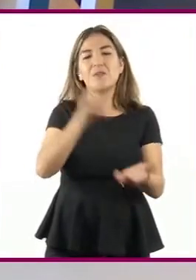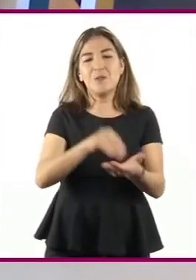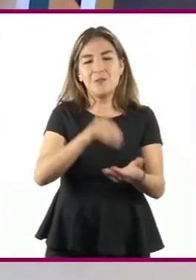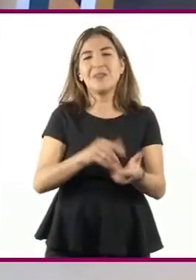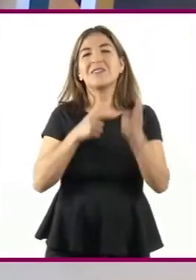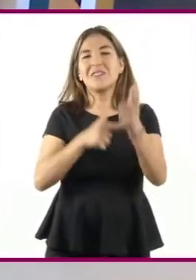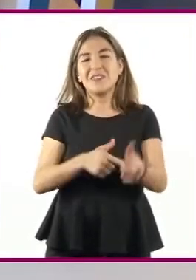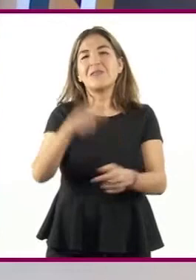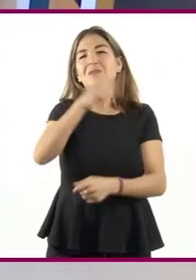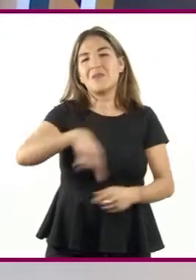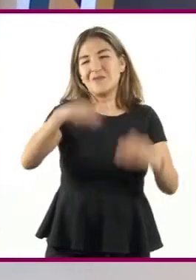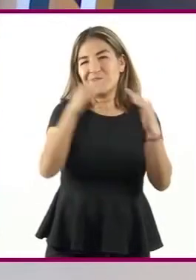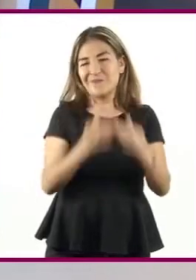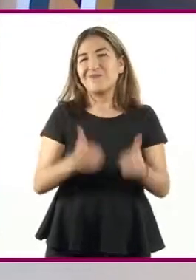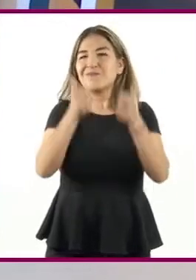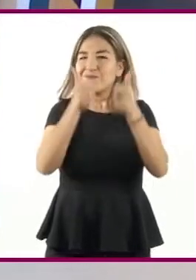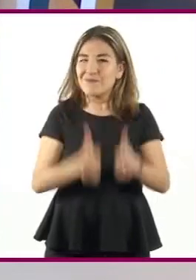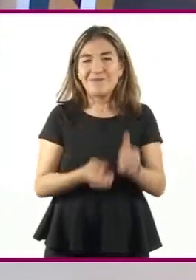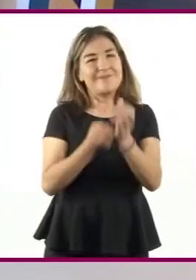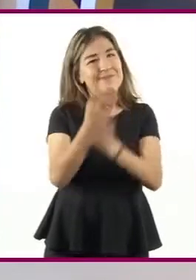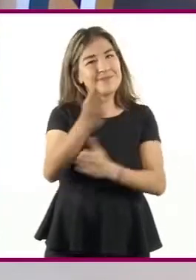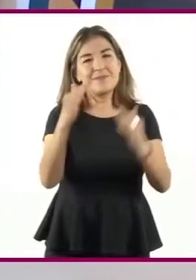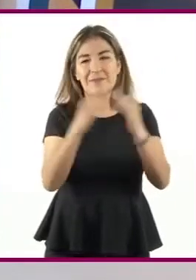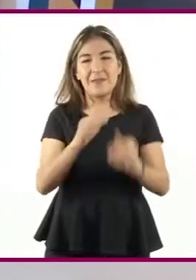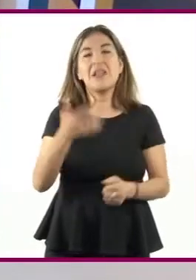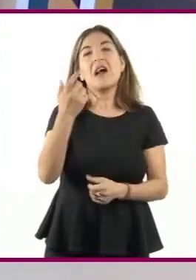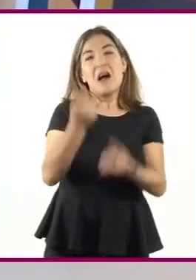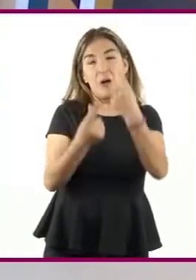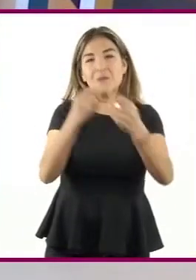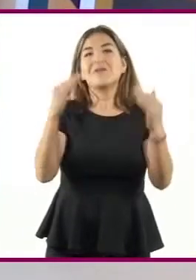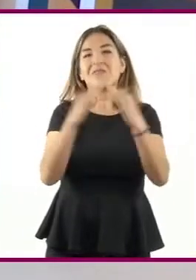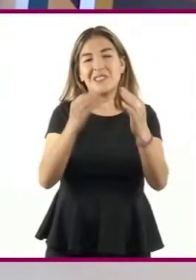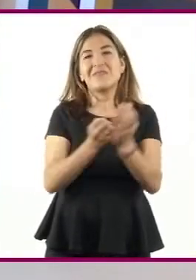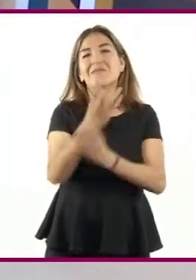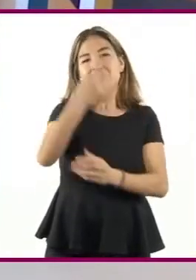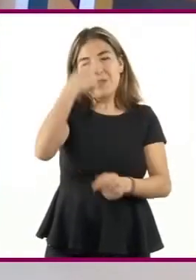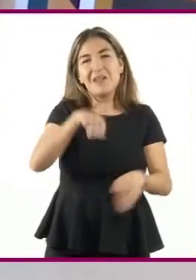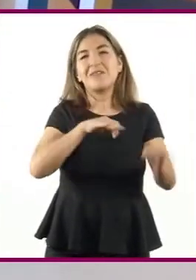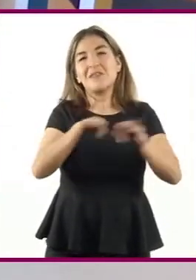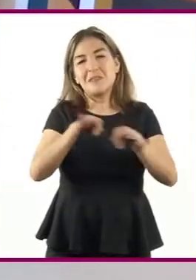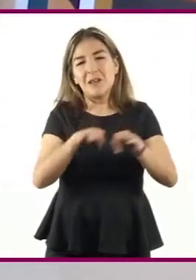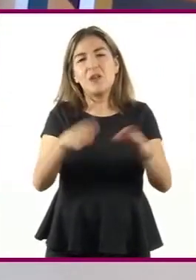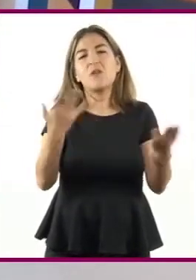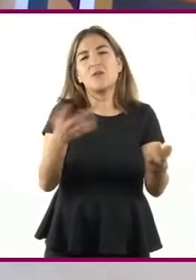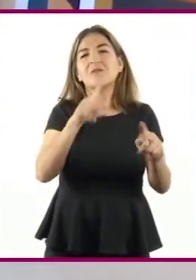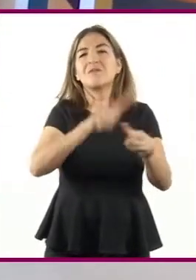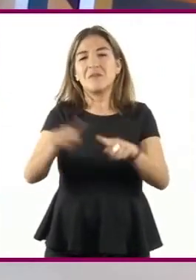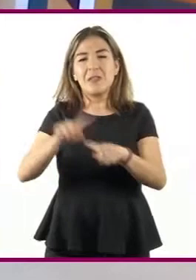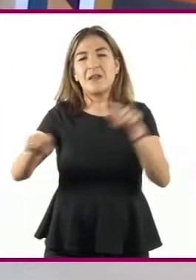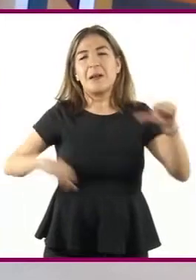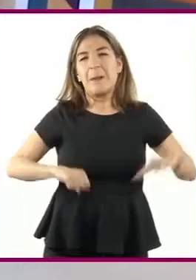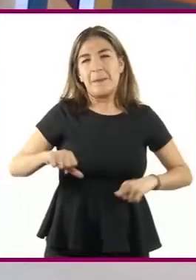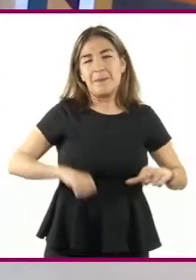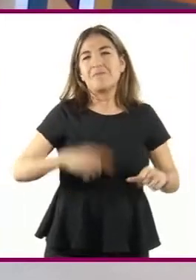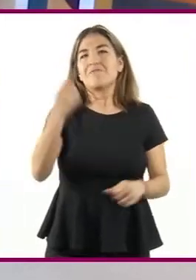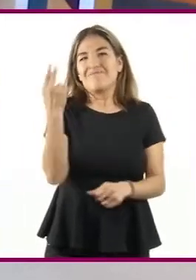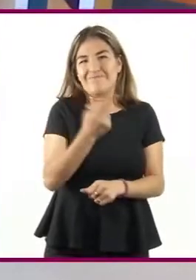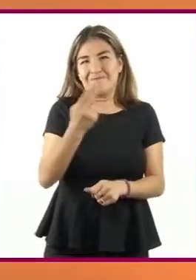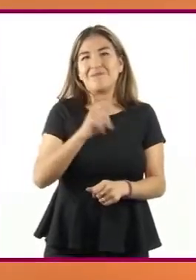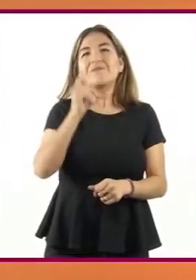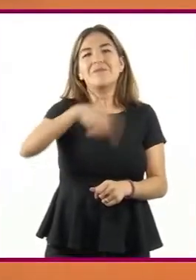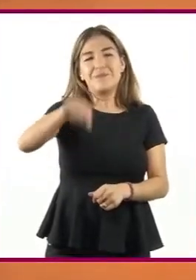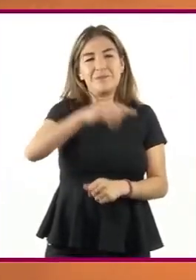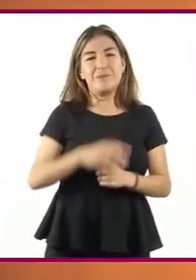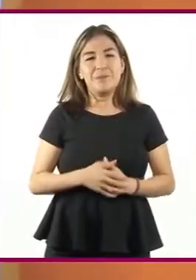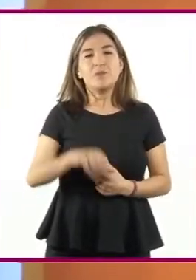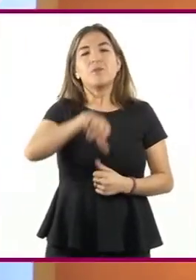procurar no salir de casa, aunque muchas personas deben salir de sus hogares para trabajar o realizar actividades de primera necesidad.